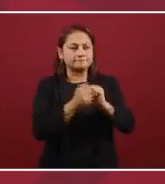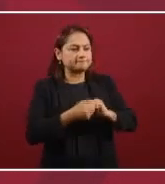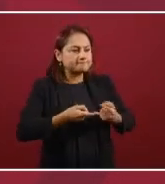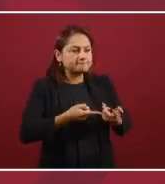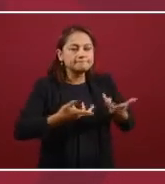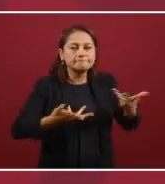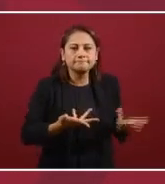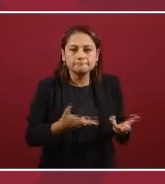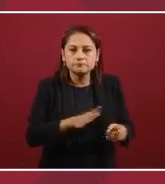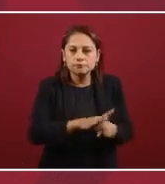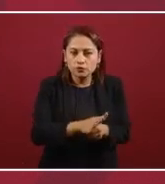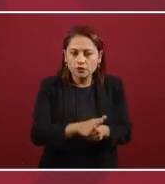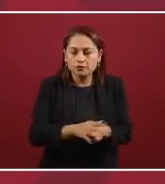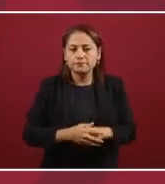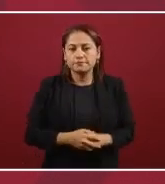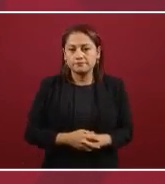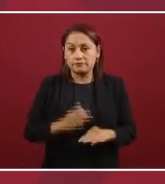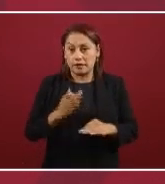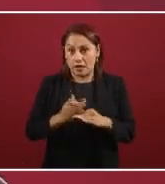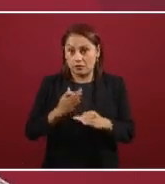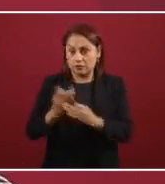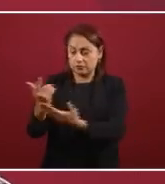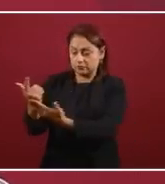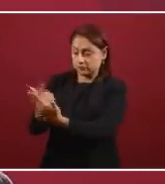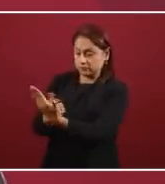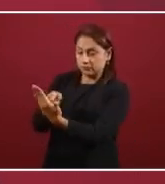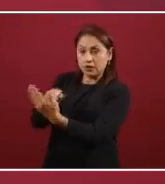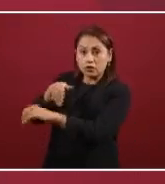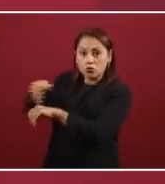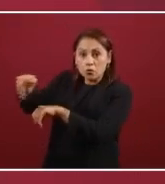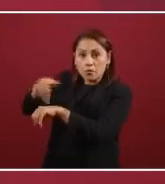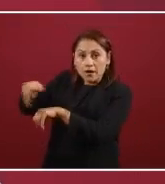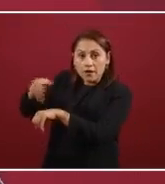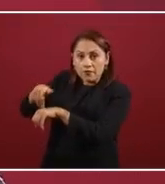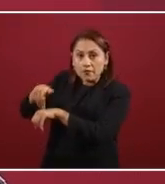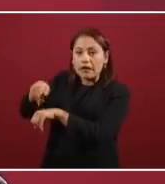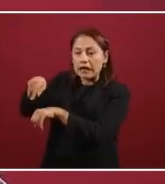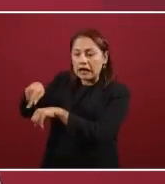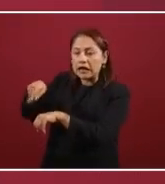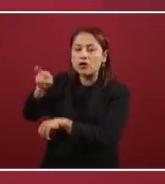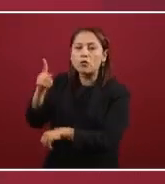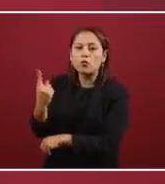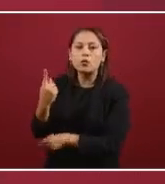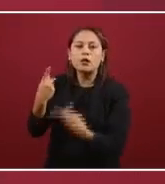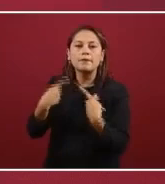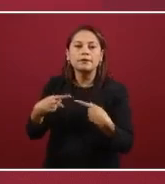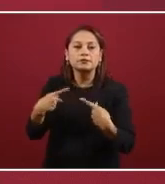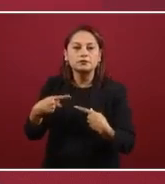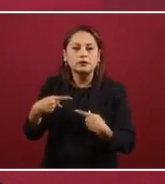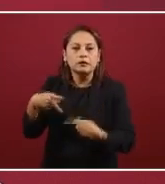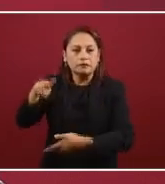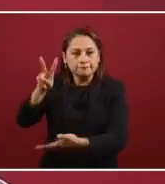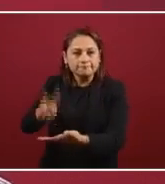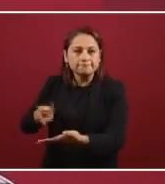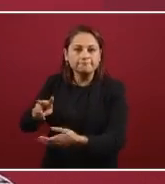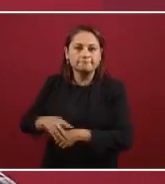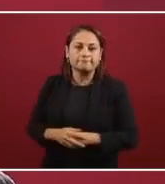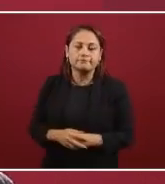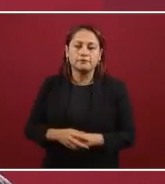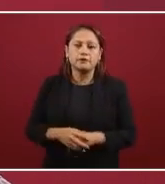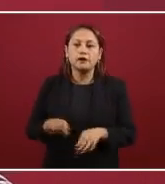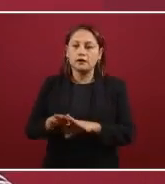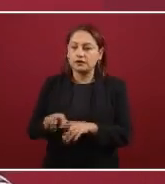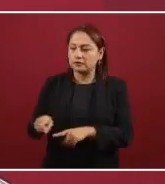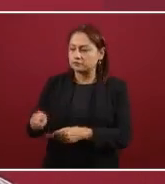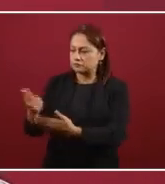mantenemos una conciencia clara que detrás de cada número hay una persona, hay una vida humana, y el